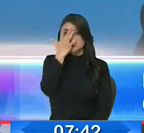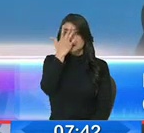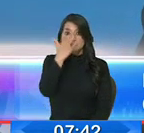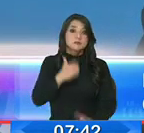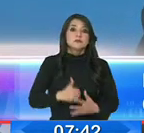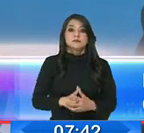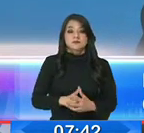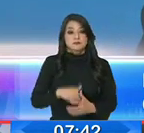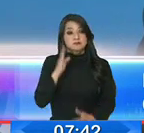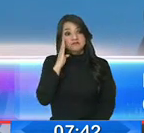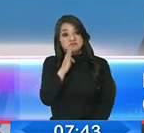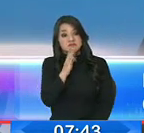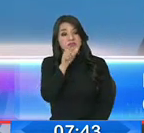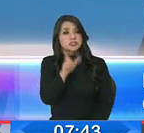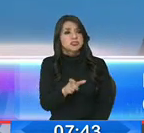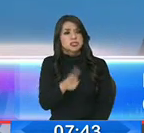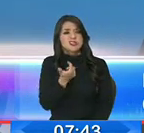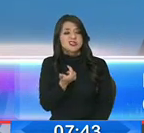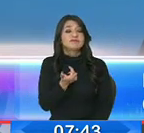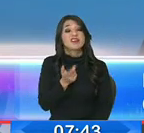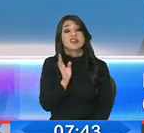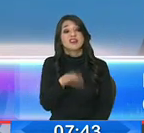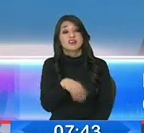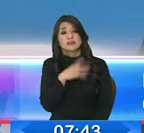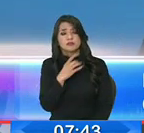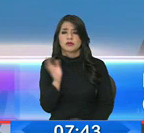fijas en los mediocres.